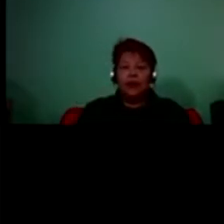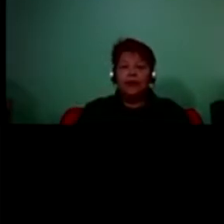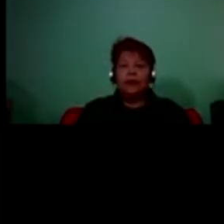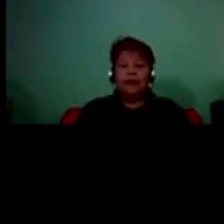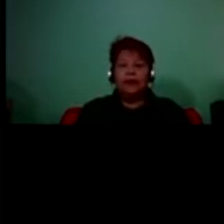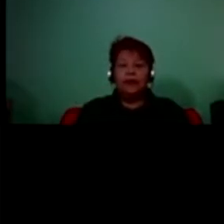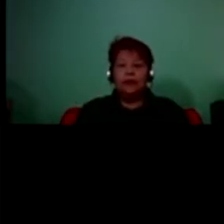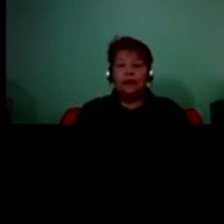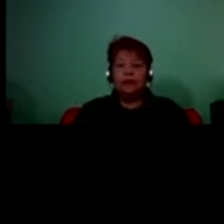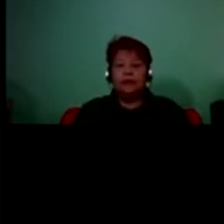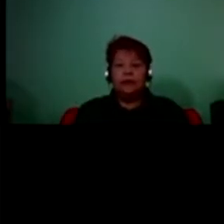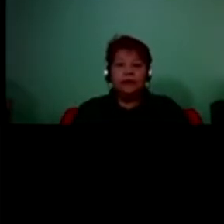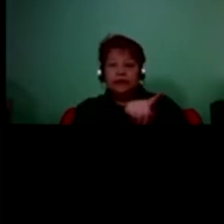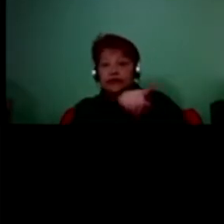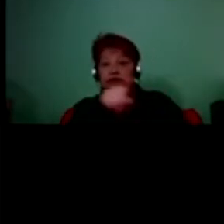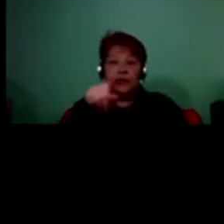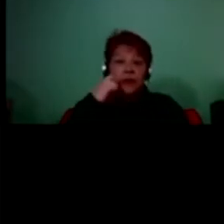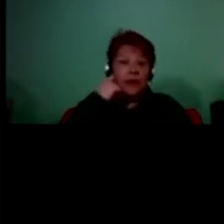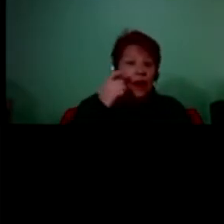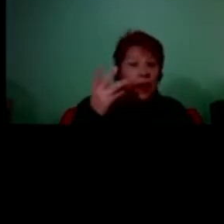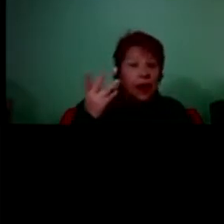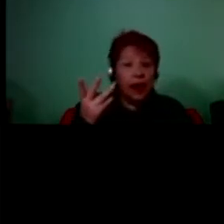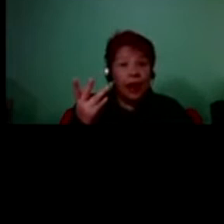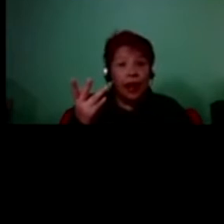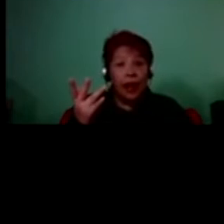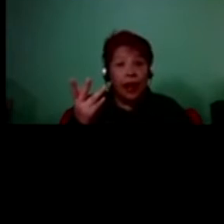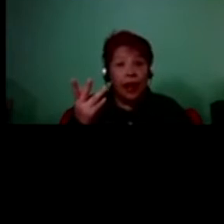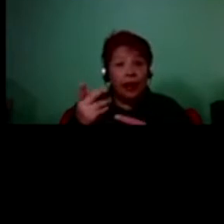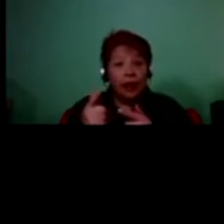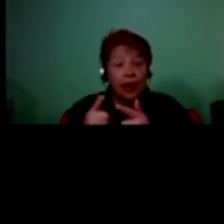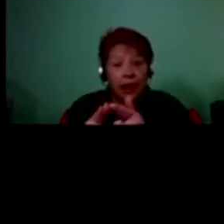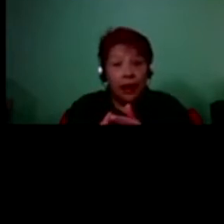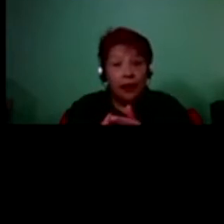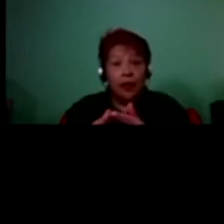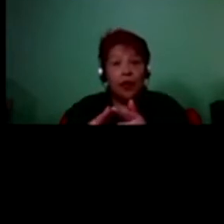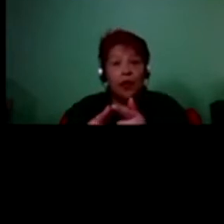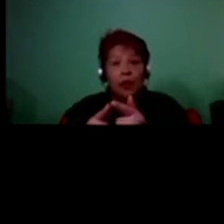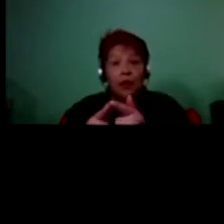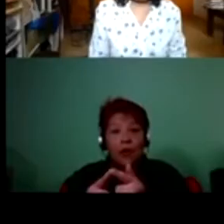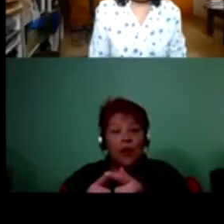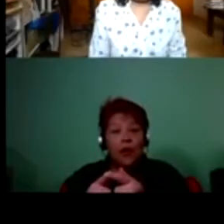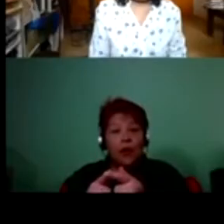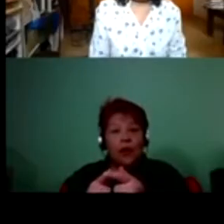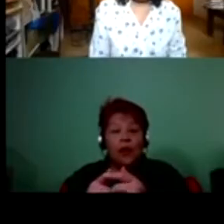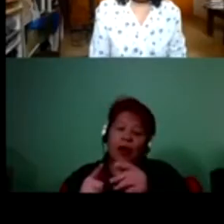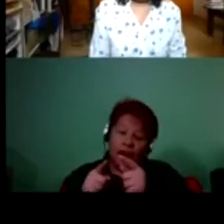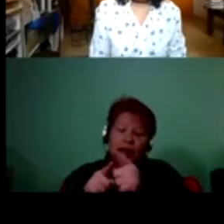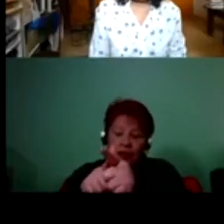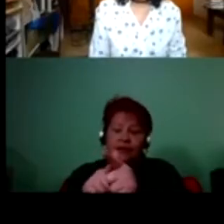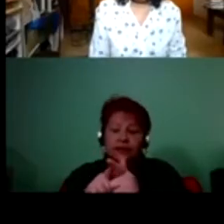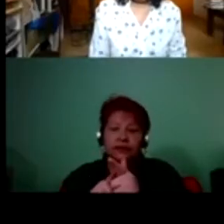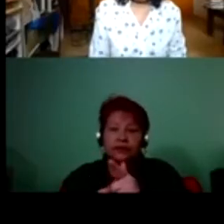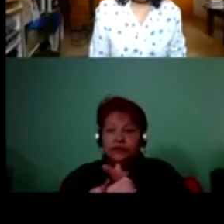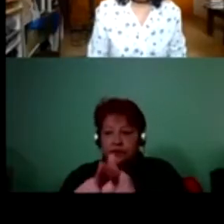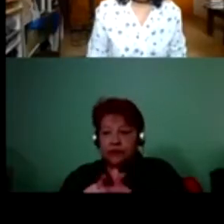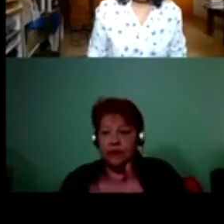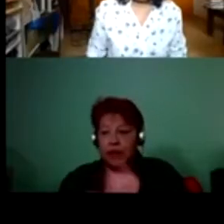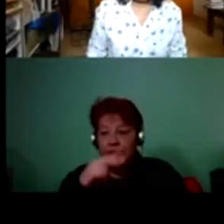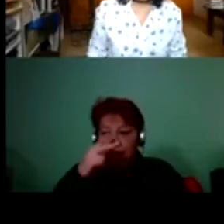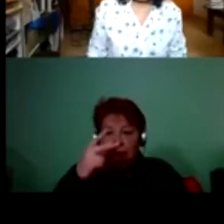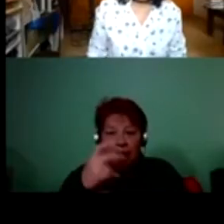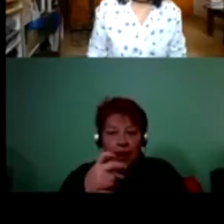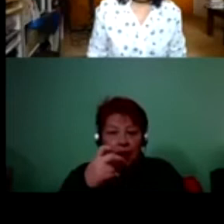Si alguien quisiera, comisionada, o continuamos. Bueno, creo que vamos a continuar con el